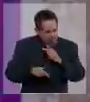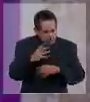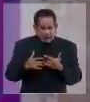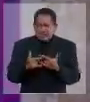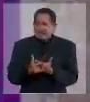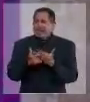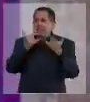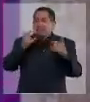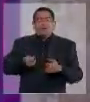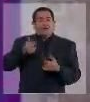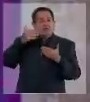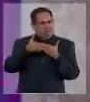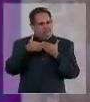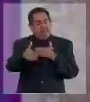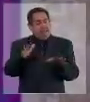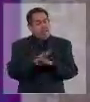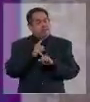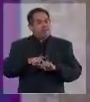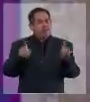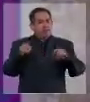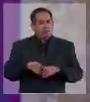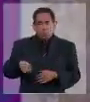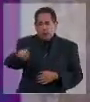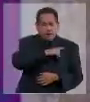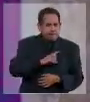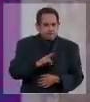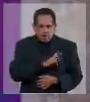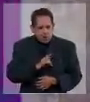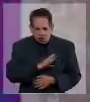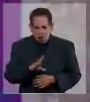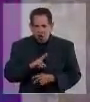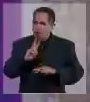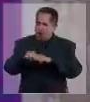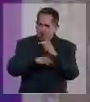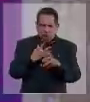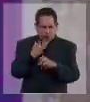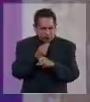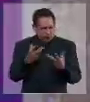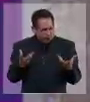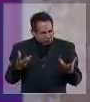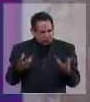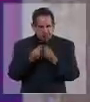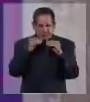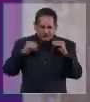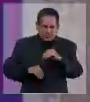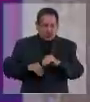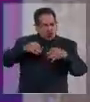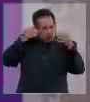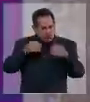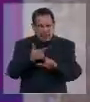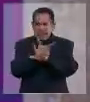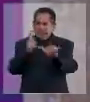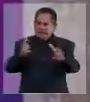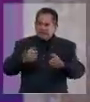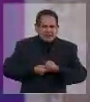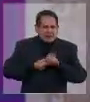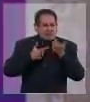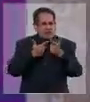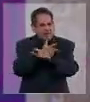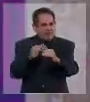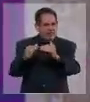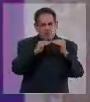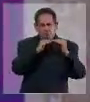historia. No tengamos miedo, vamos a construir una auténtica democracia y